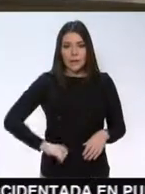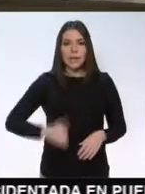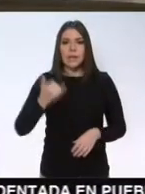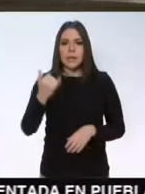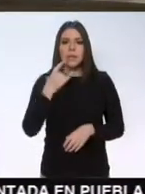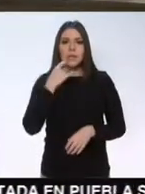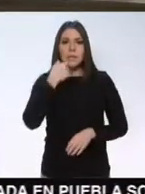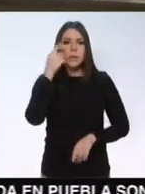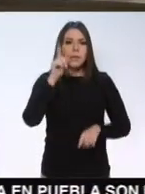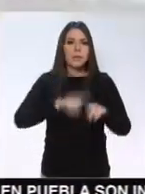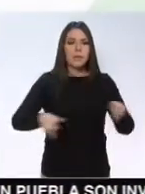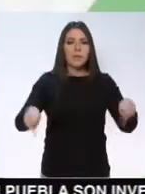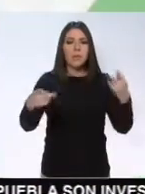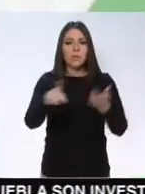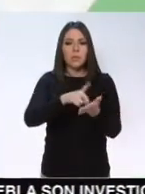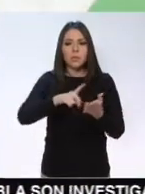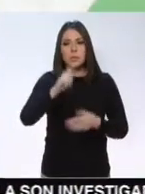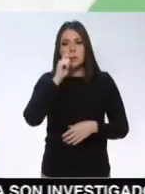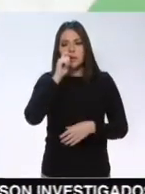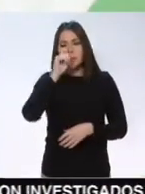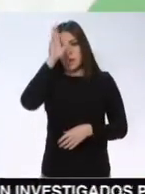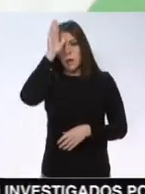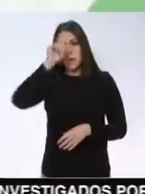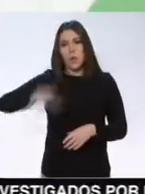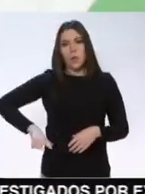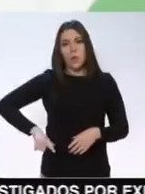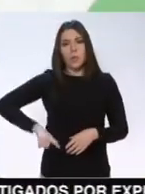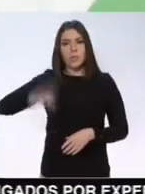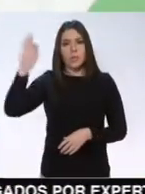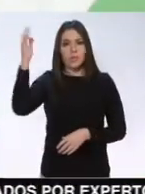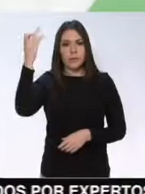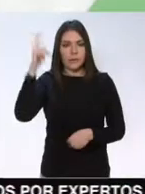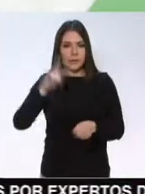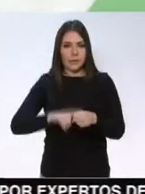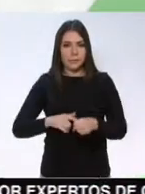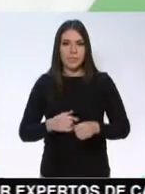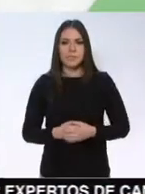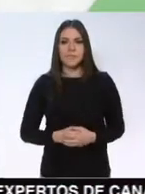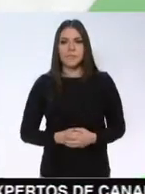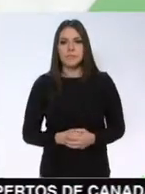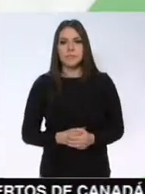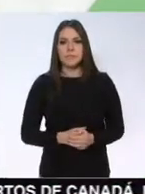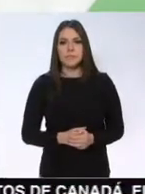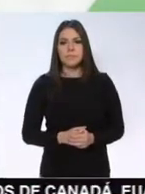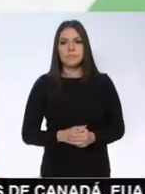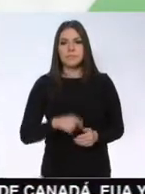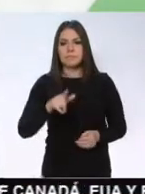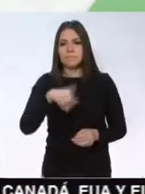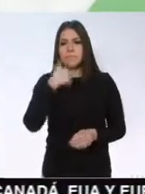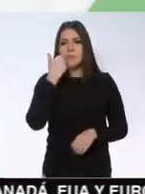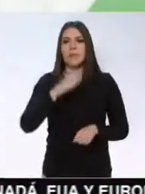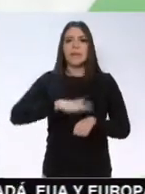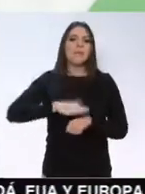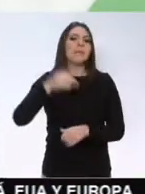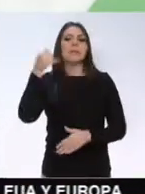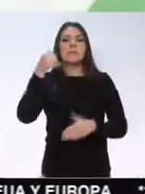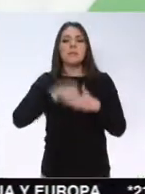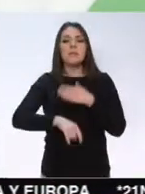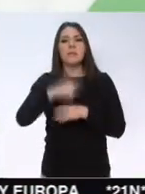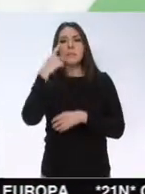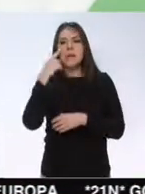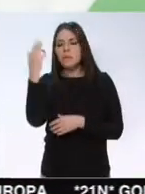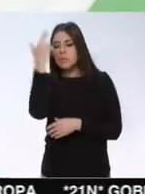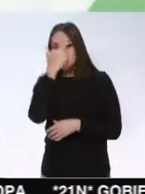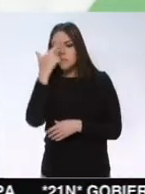de la mano con la Federación. Le estamos apostando más al análisis, a la inteligencia y a la presencia